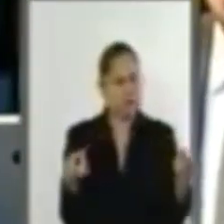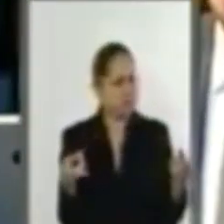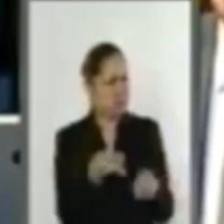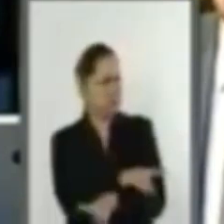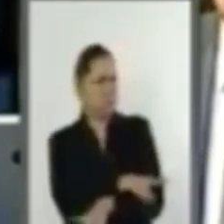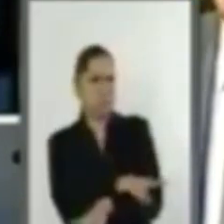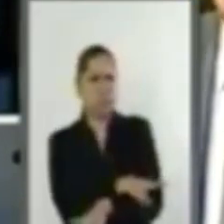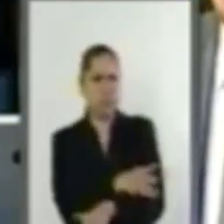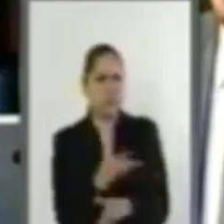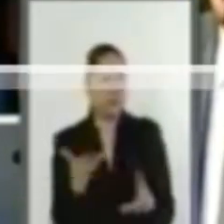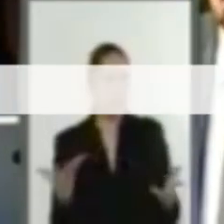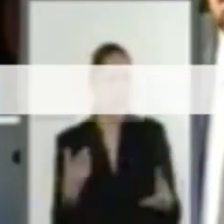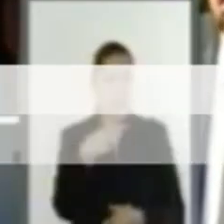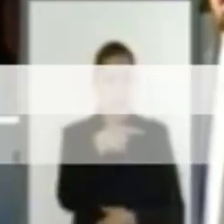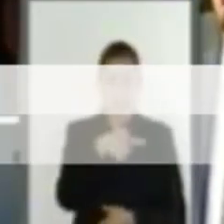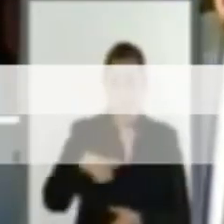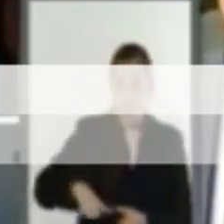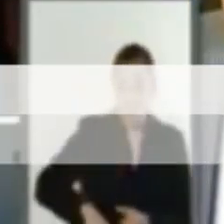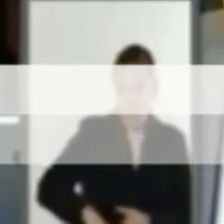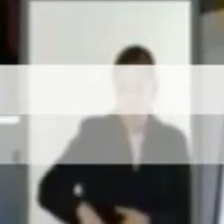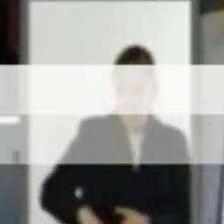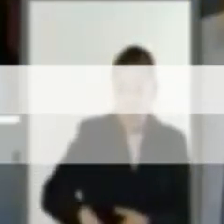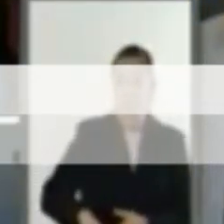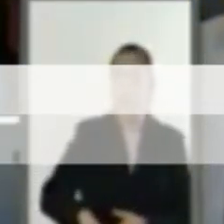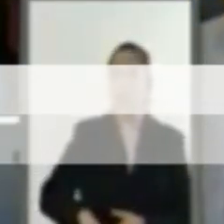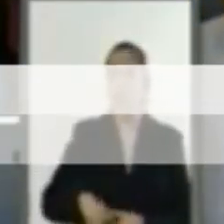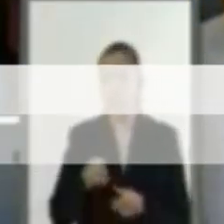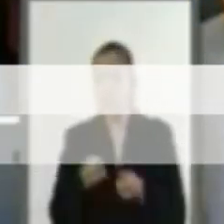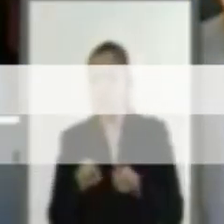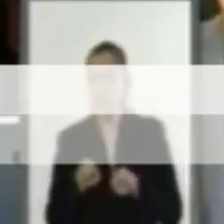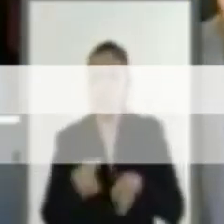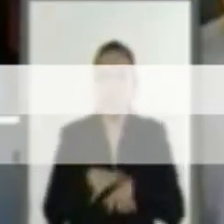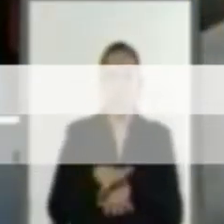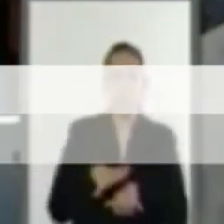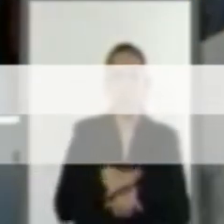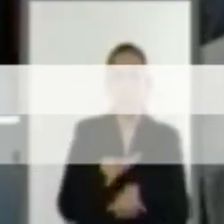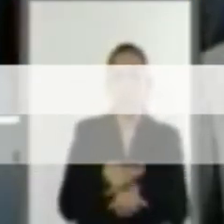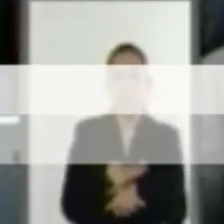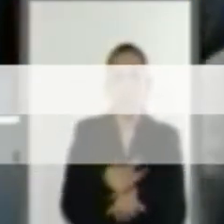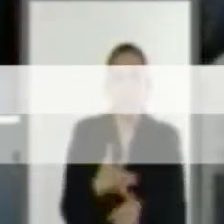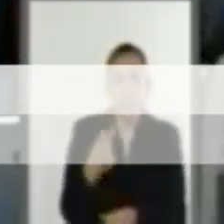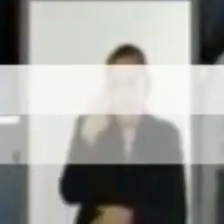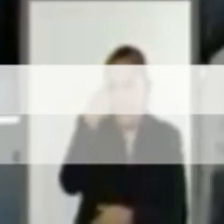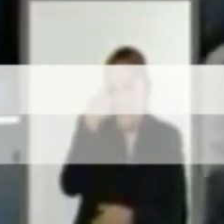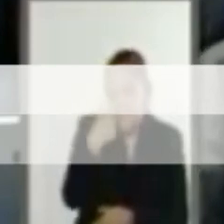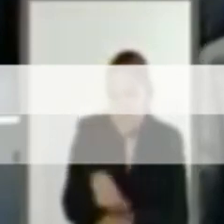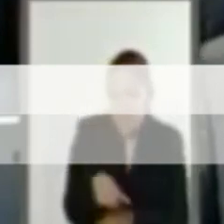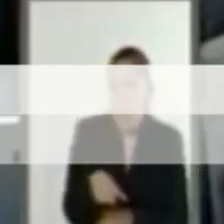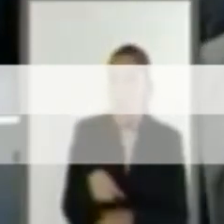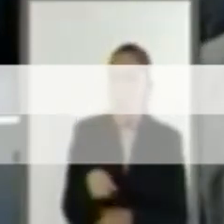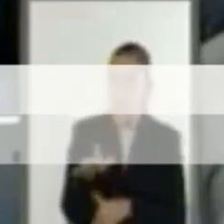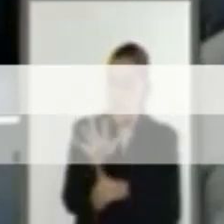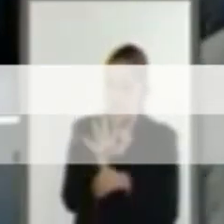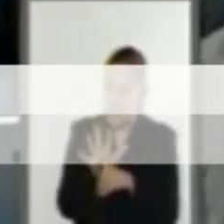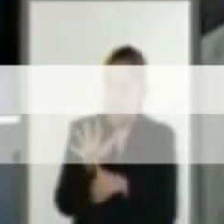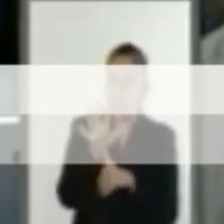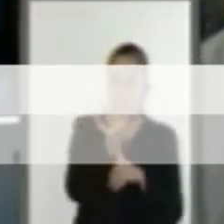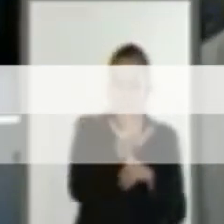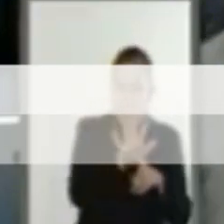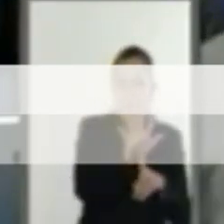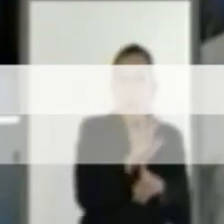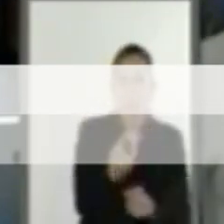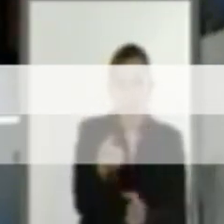gobierno ha metido la mano para convencer algunas personas para que